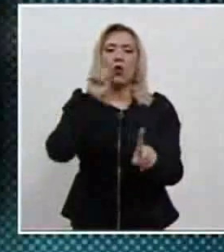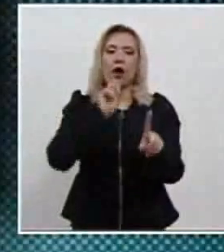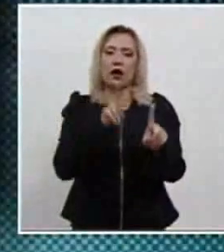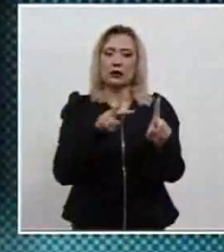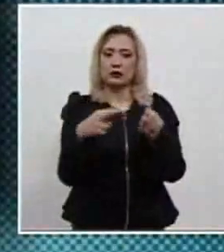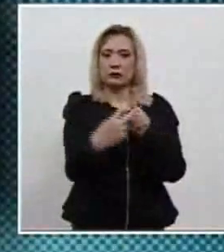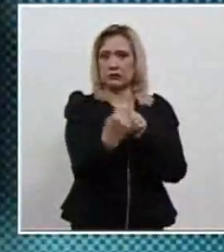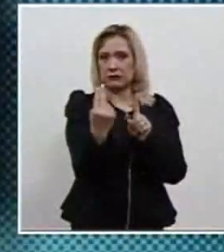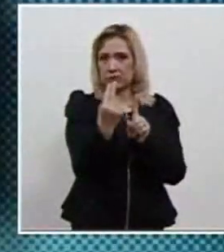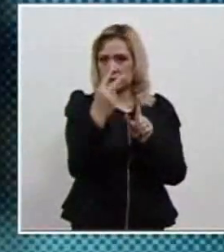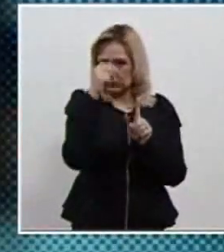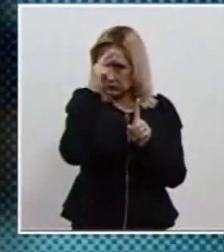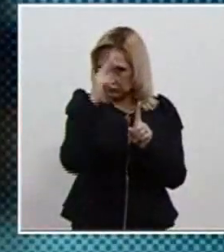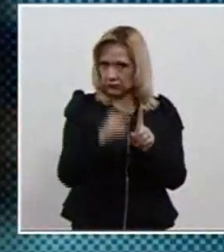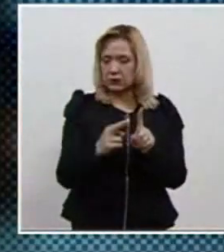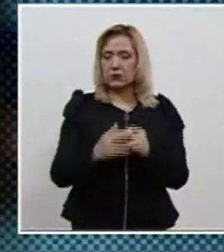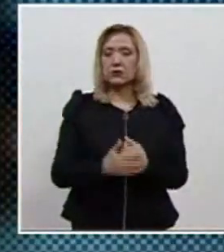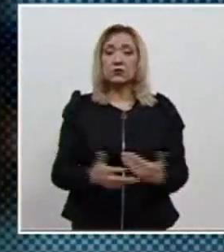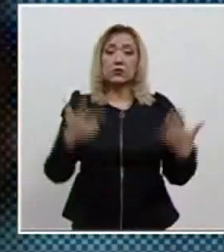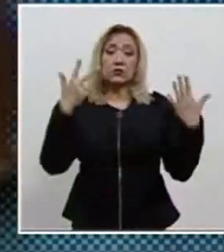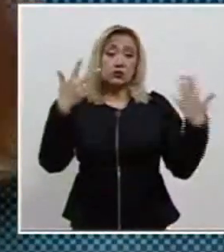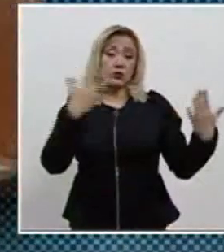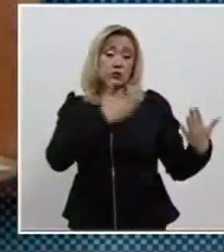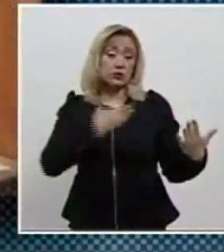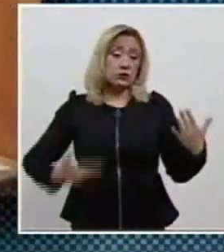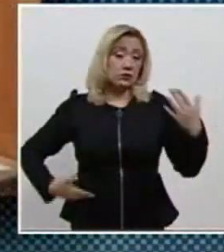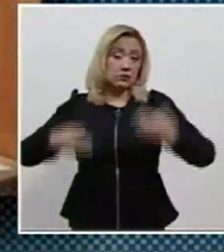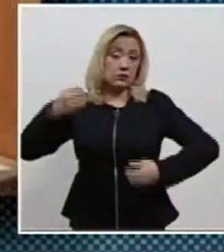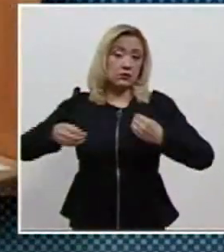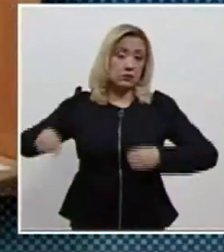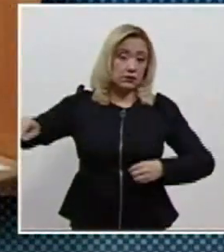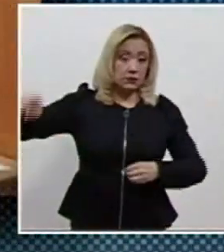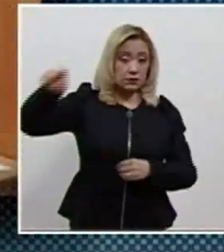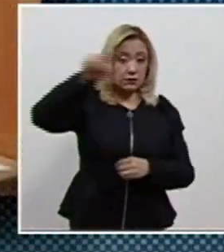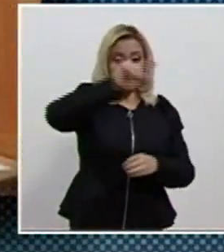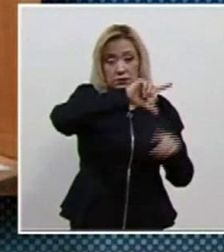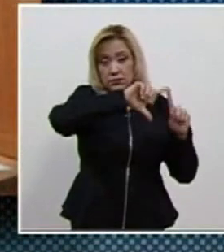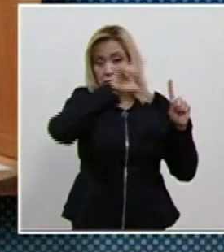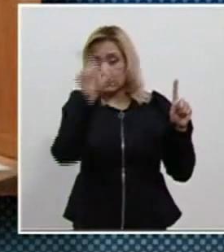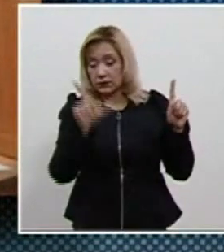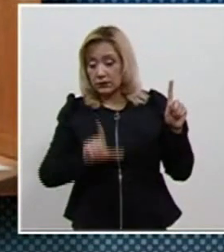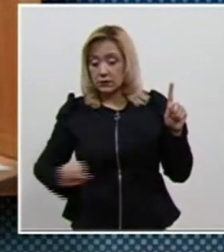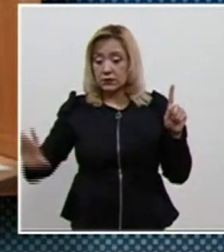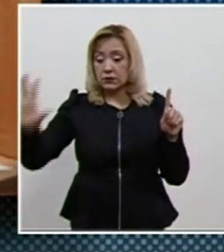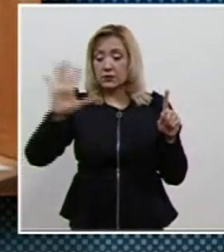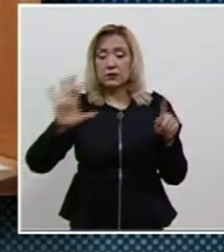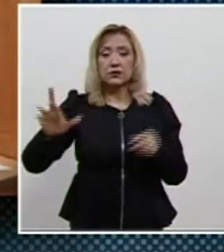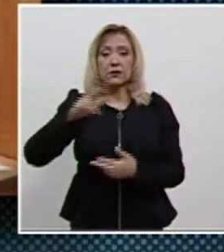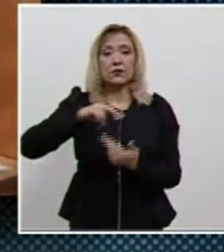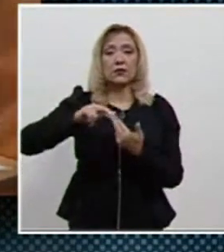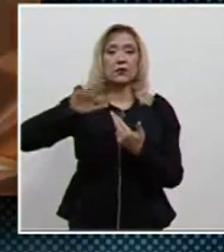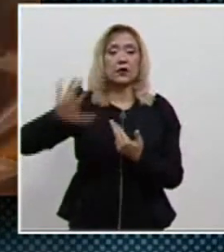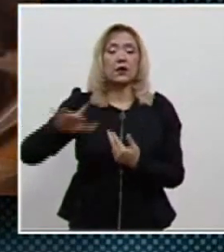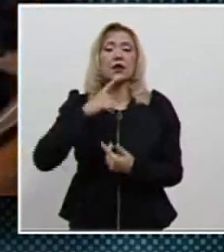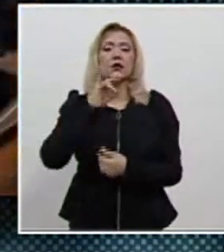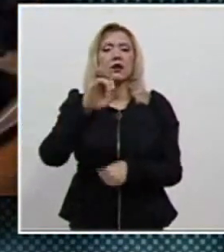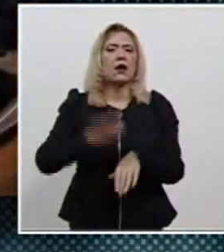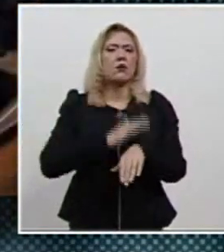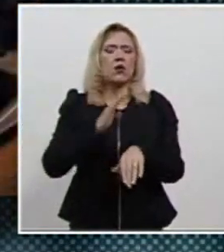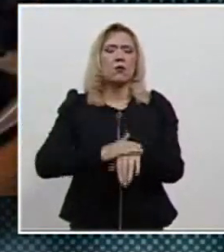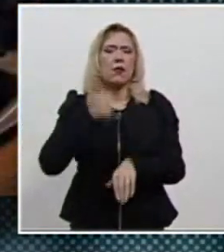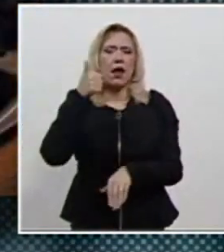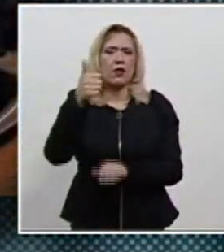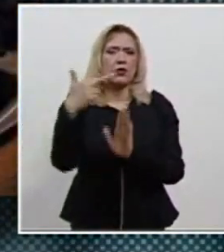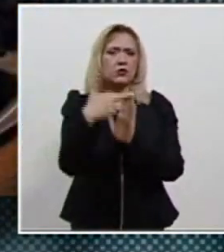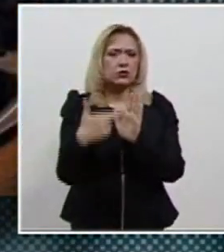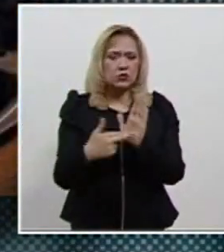8 presidentas y presidentes de poderes judiciales de la región occidente aprobaron los reglamentos y manuales para la